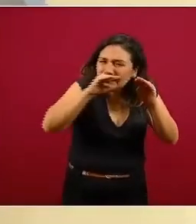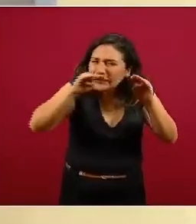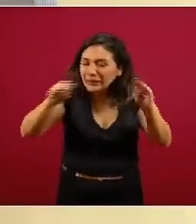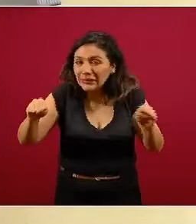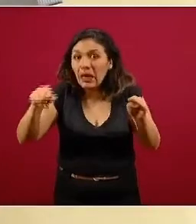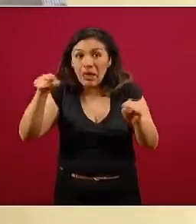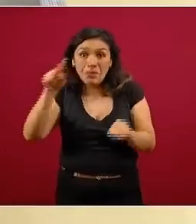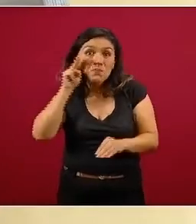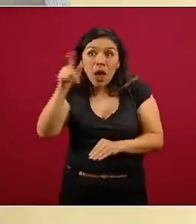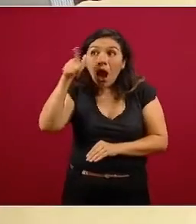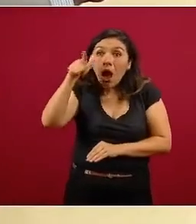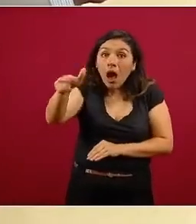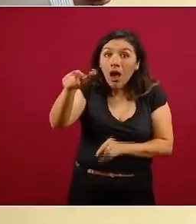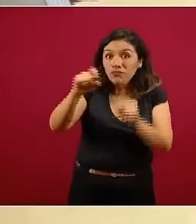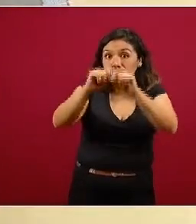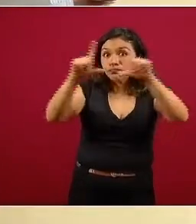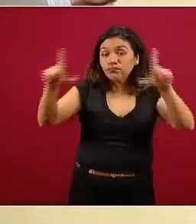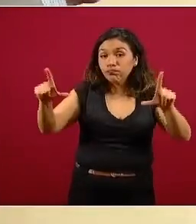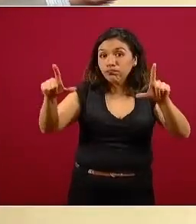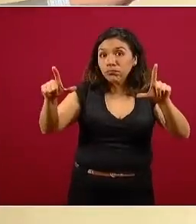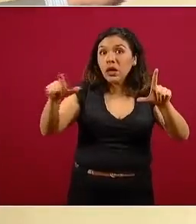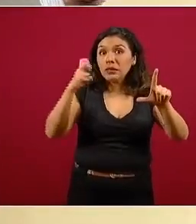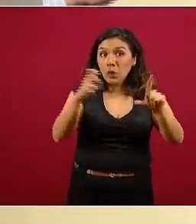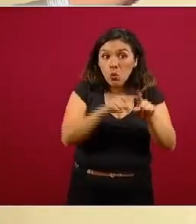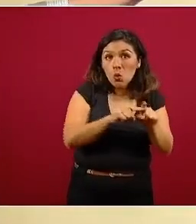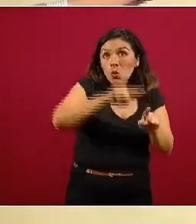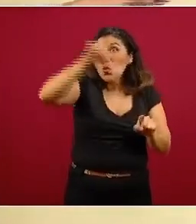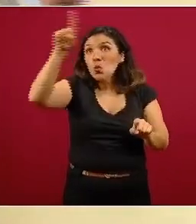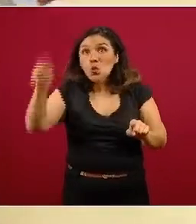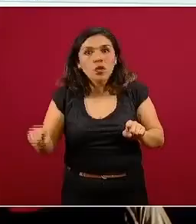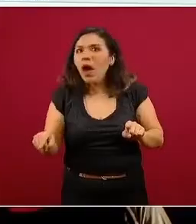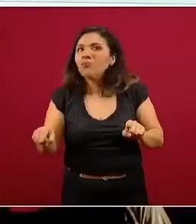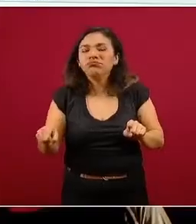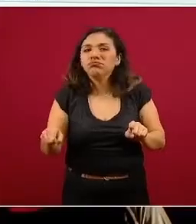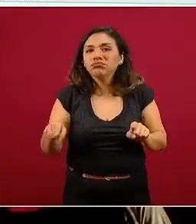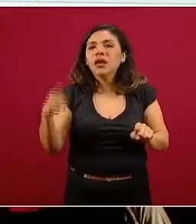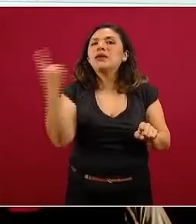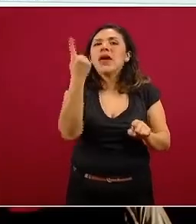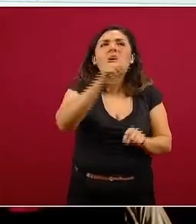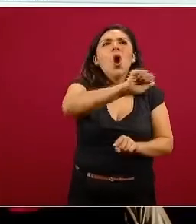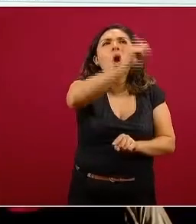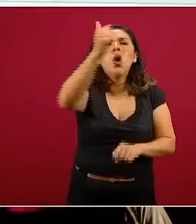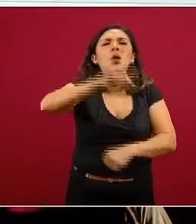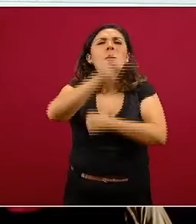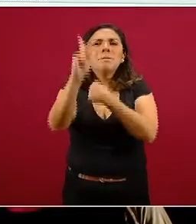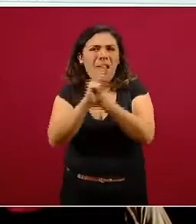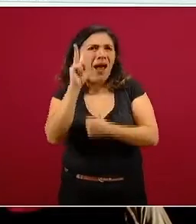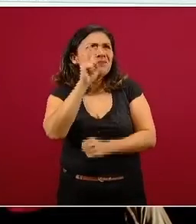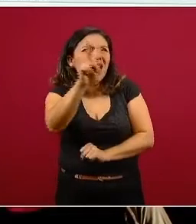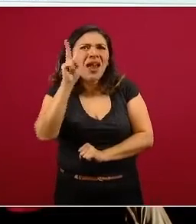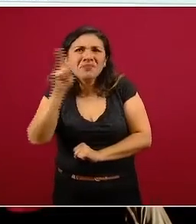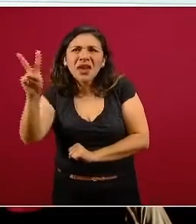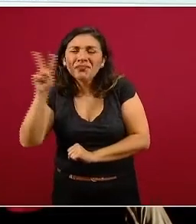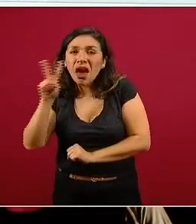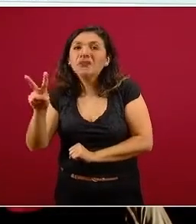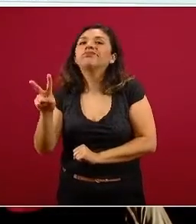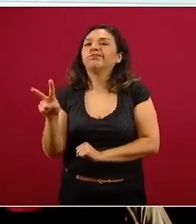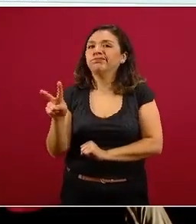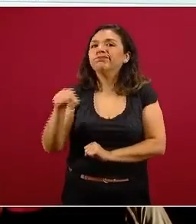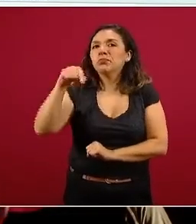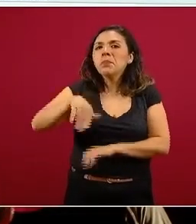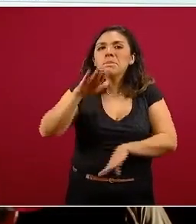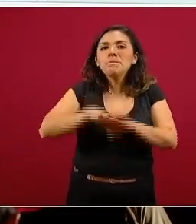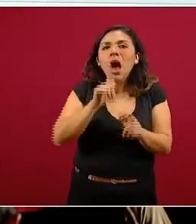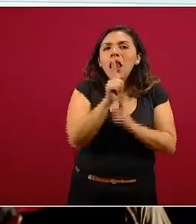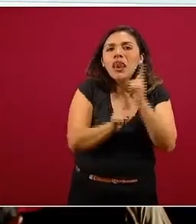eso es lo que podemos ver claramente aquí, cómo la curva mexicana en comparación con la de otros países es una curva mucho